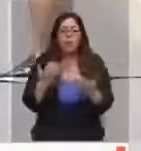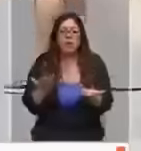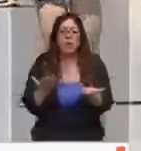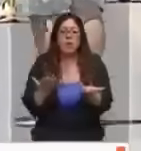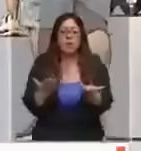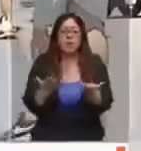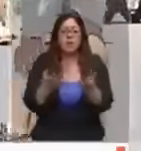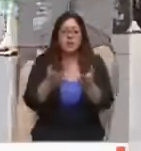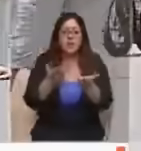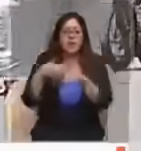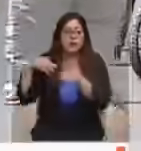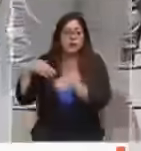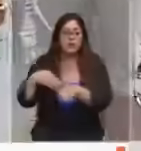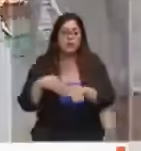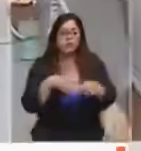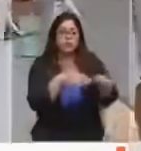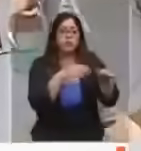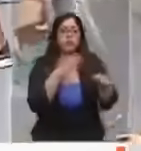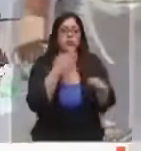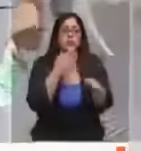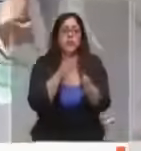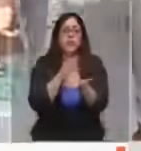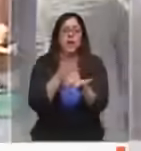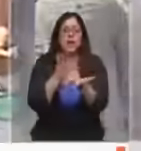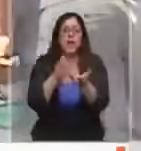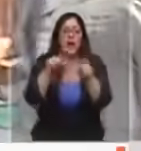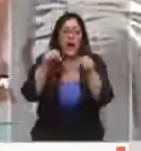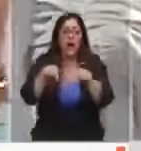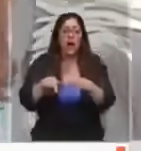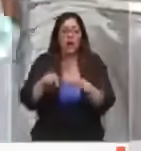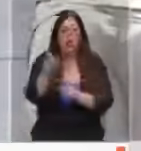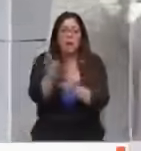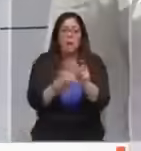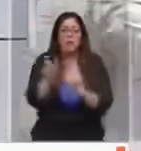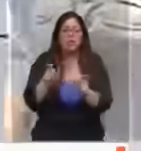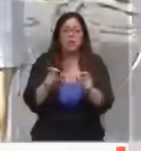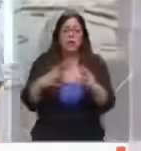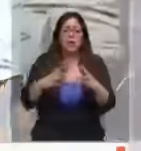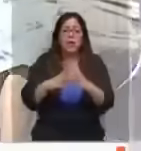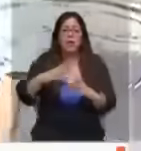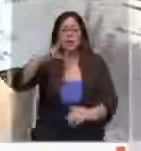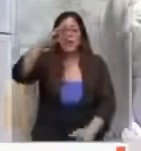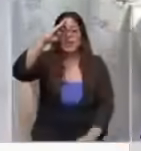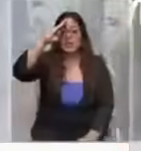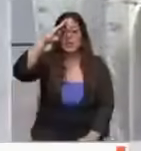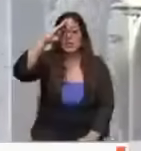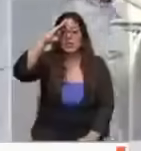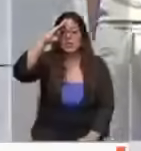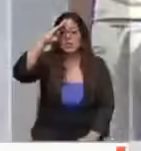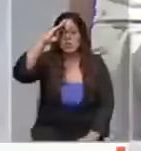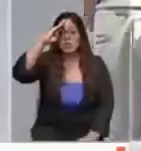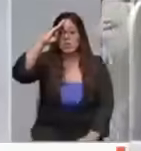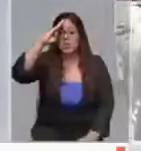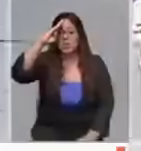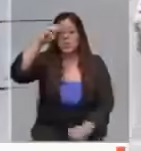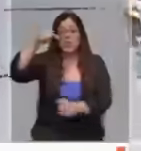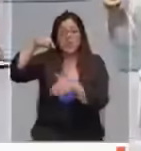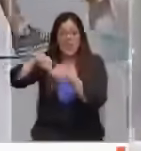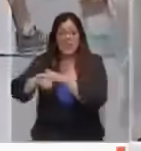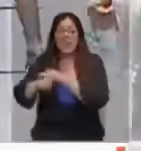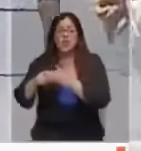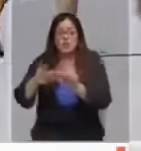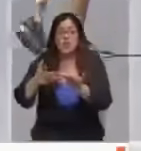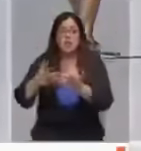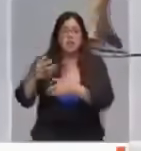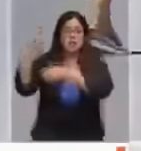esta comitiva. Entiendo que cambia la escolta también, él viene escoltado por personal del ejército, que los honores allá adentro se los rinde también el ejército.